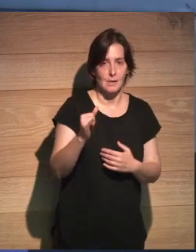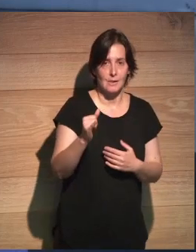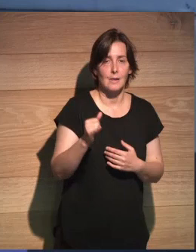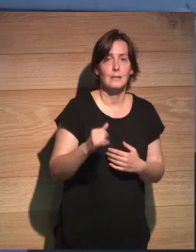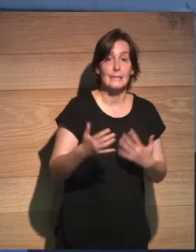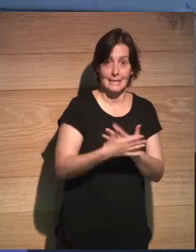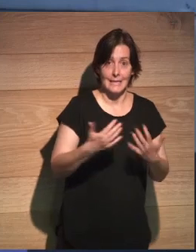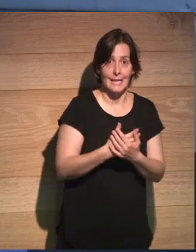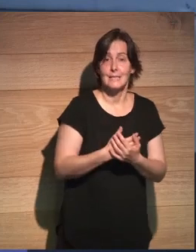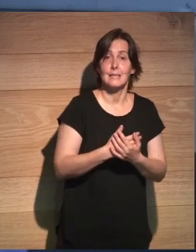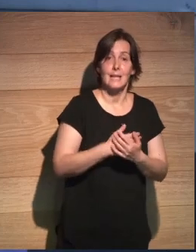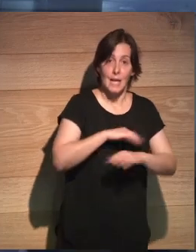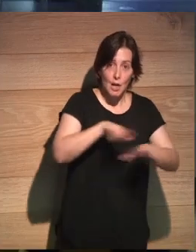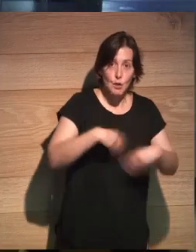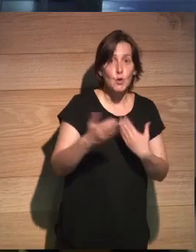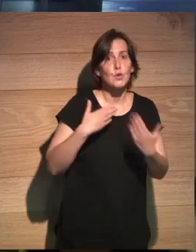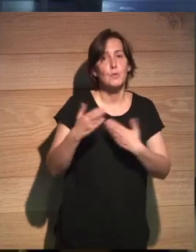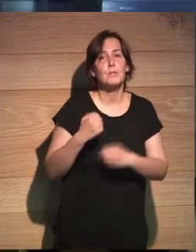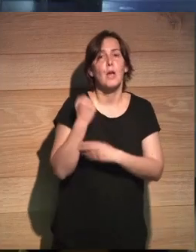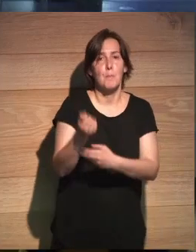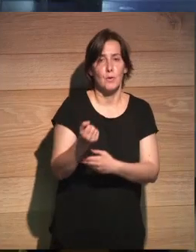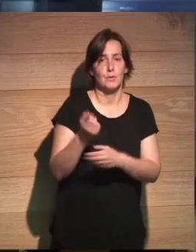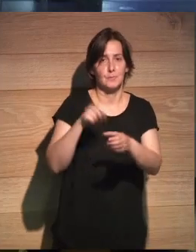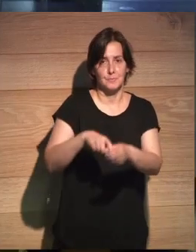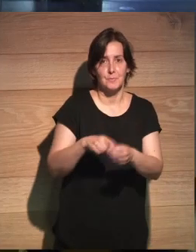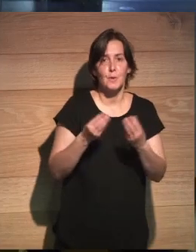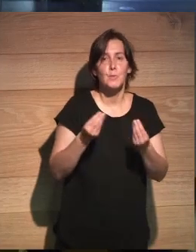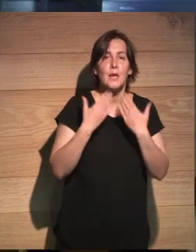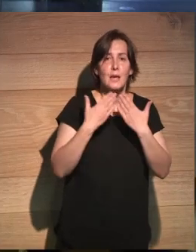todos alimentemos a The Conversation. Muchas gracias.